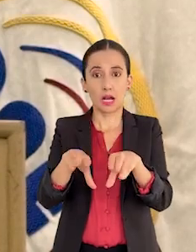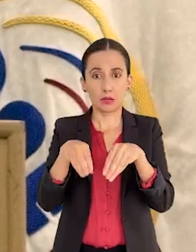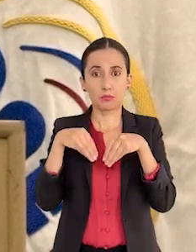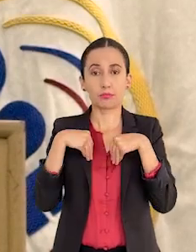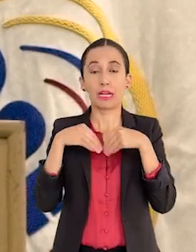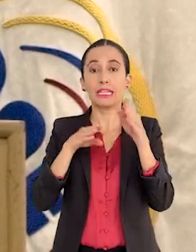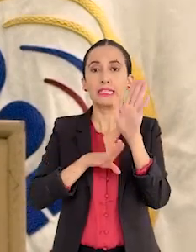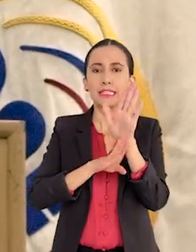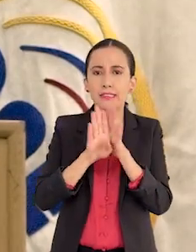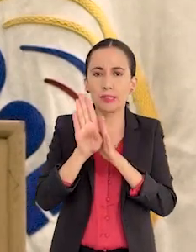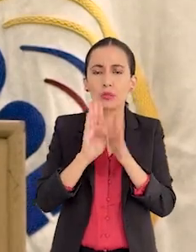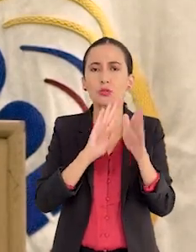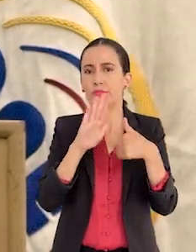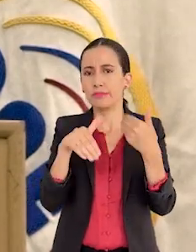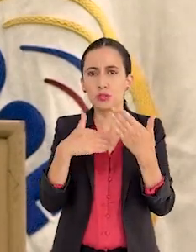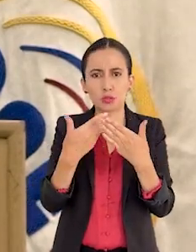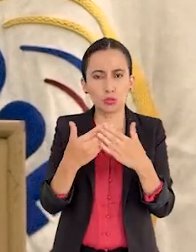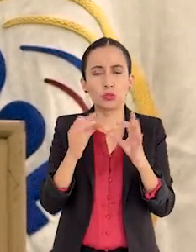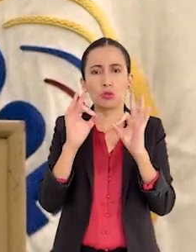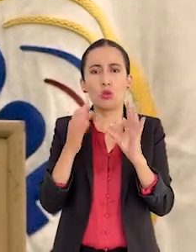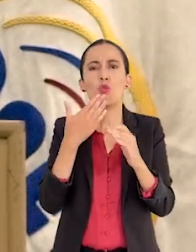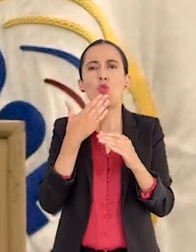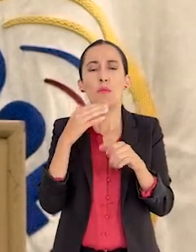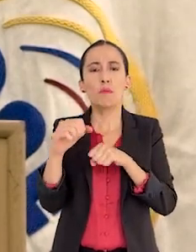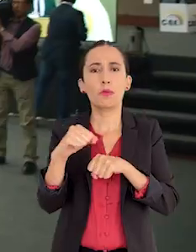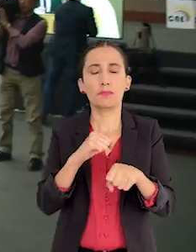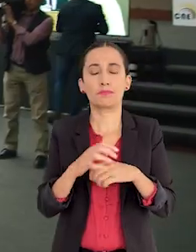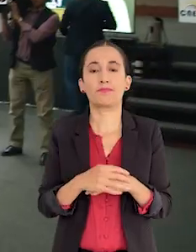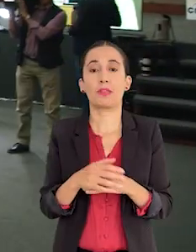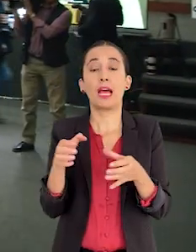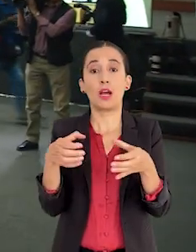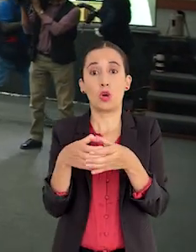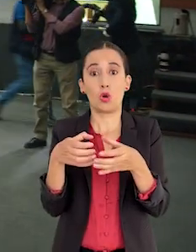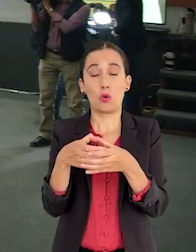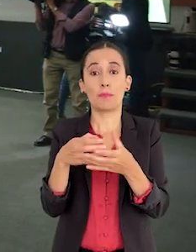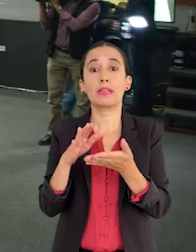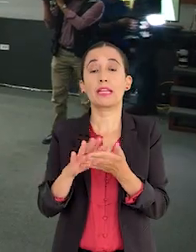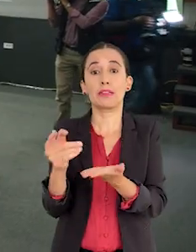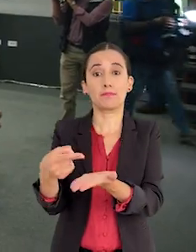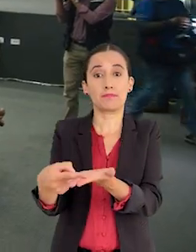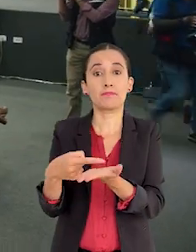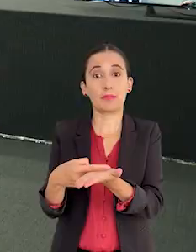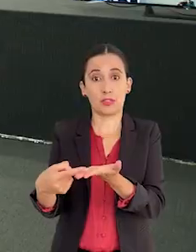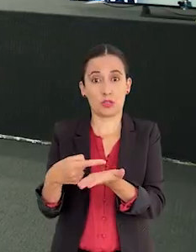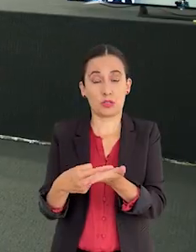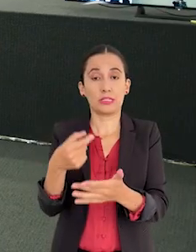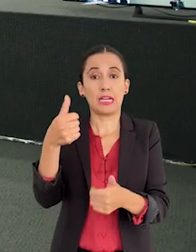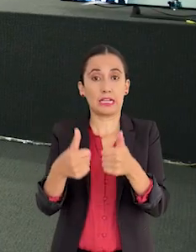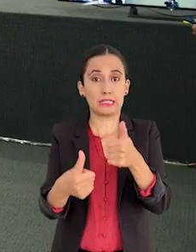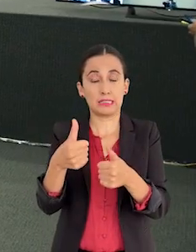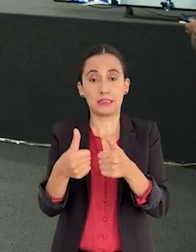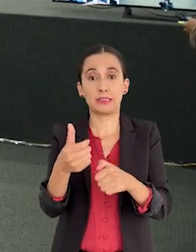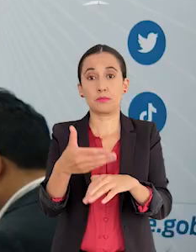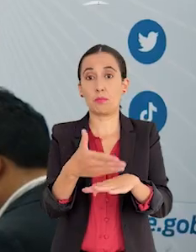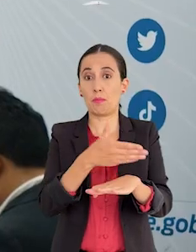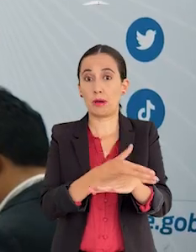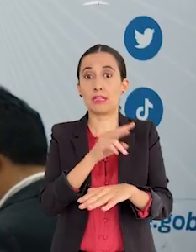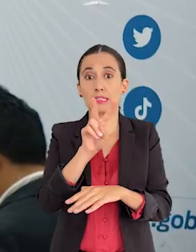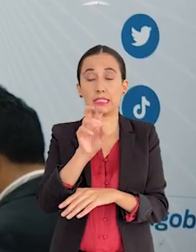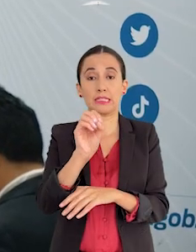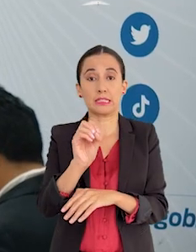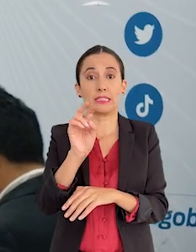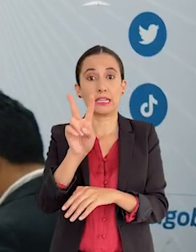abordar el desarrollo y conocer la dinámica. El Comité Nacional de Debates de las Elecciones